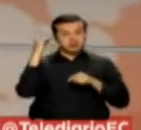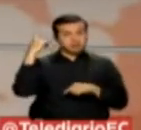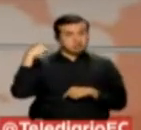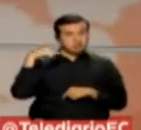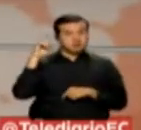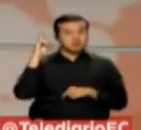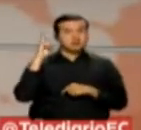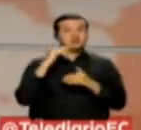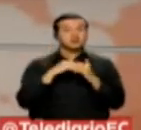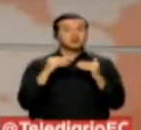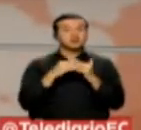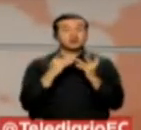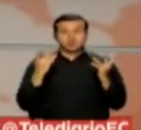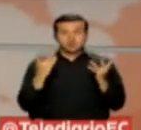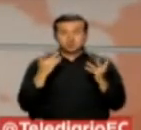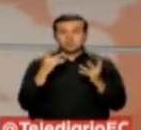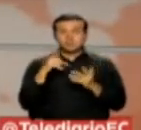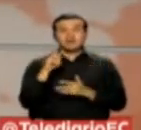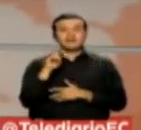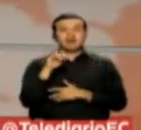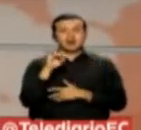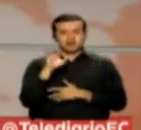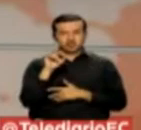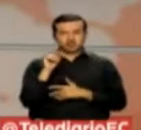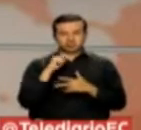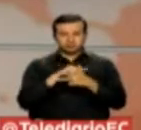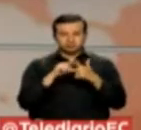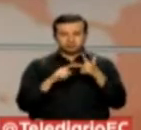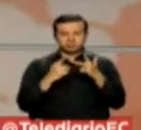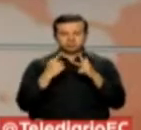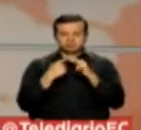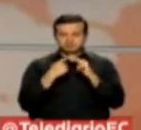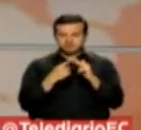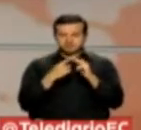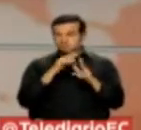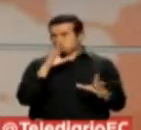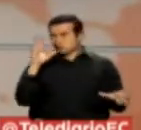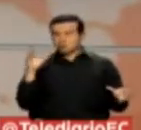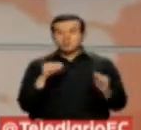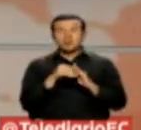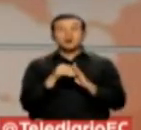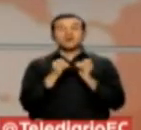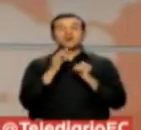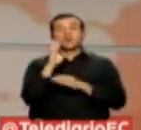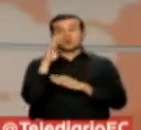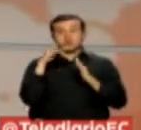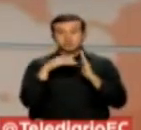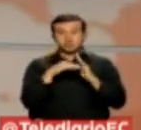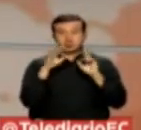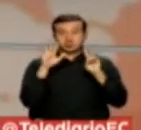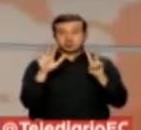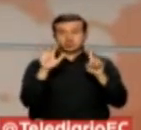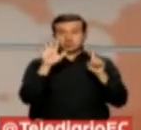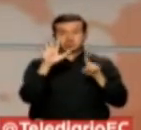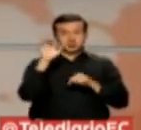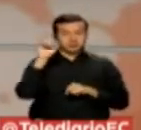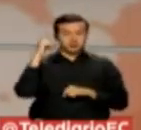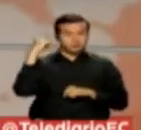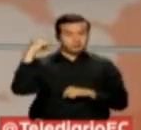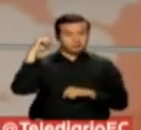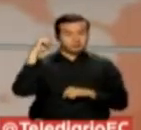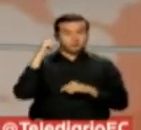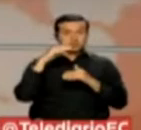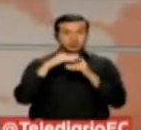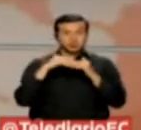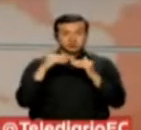millones en prendarios. Esto dice que hemos colocado como banco 4.761 millones en